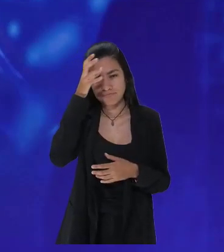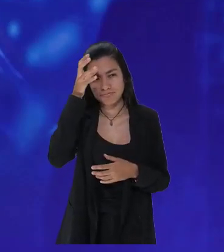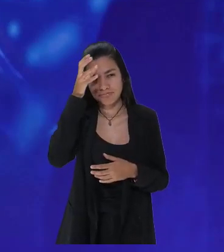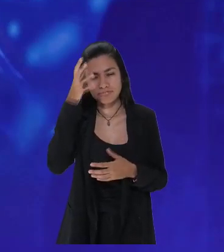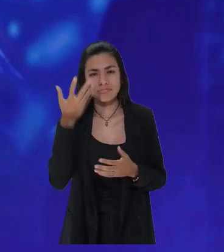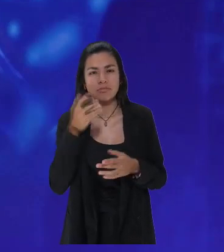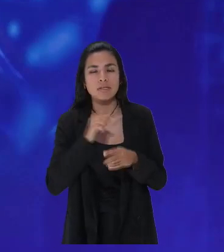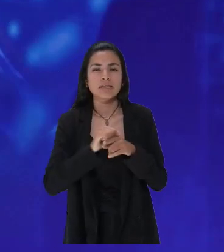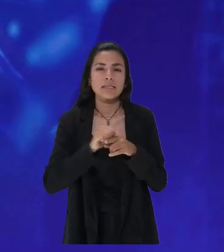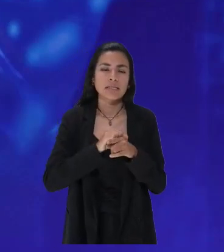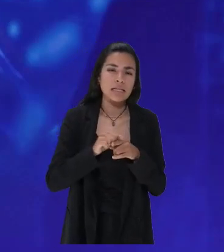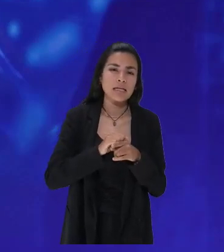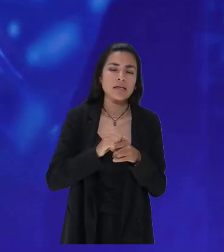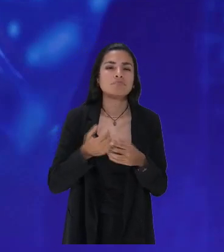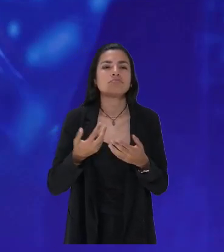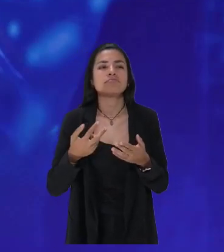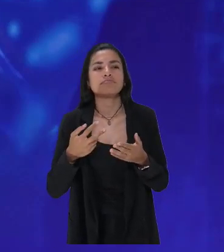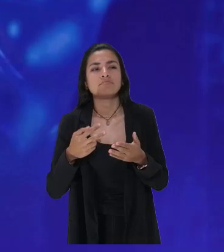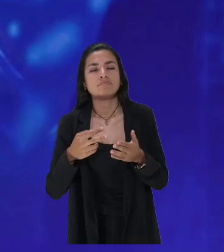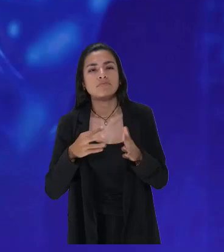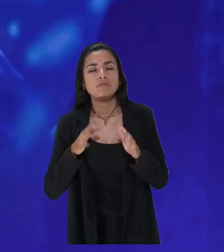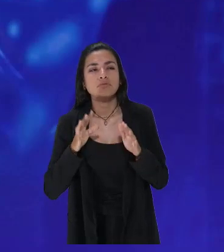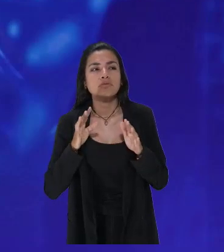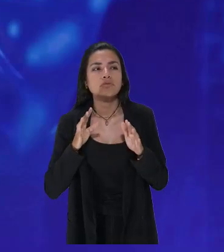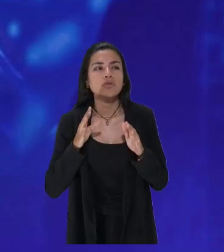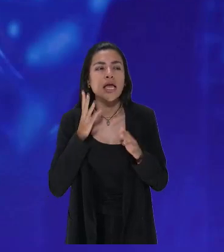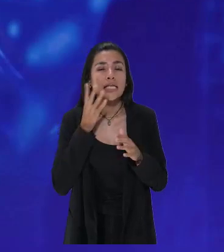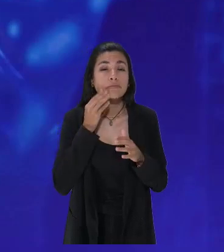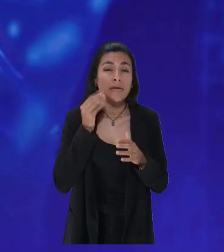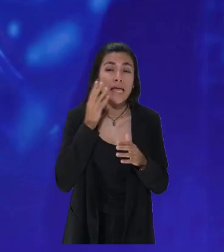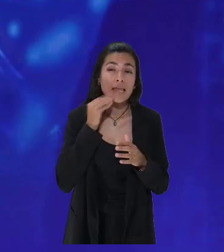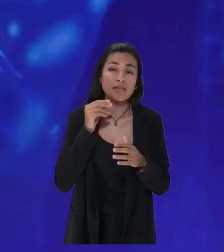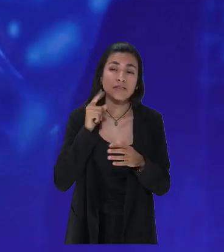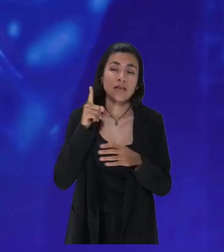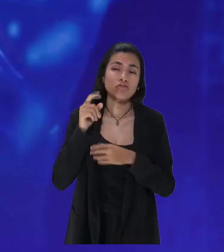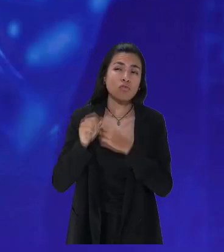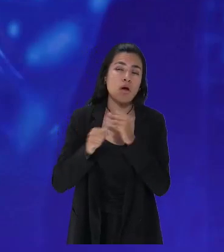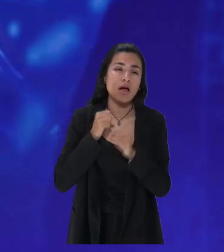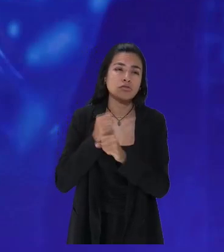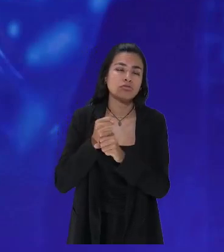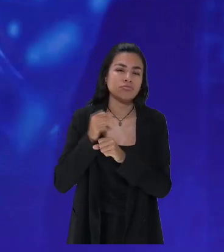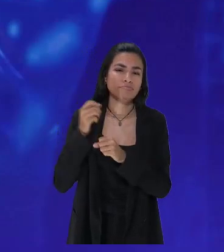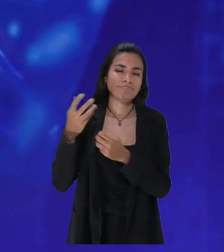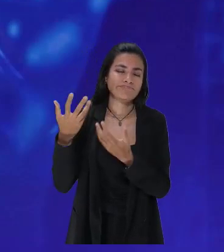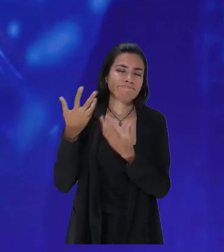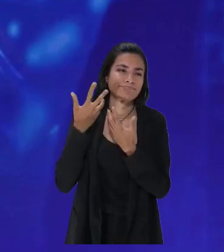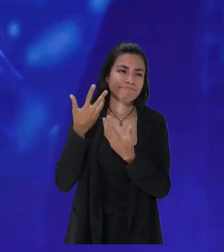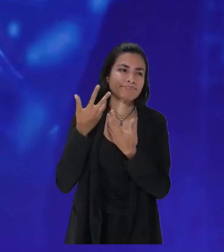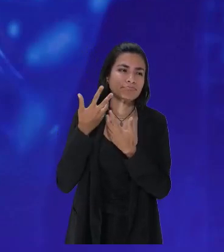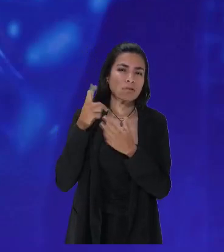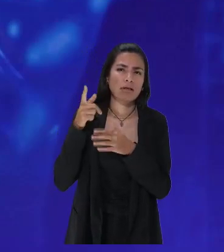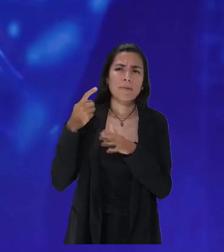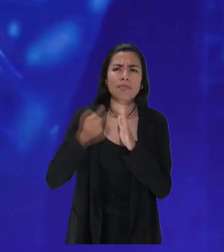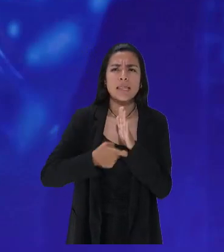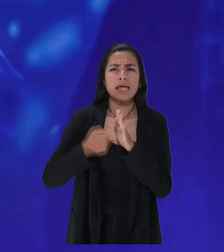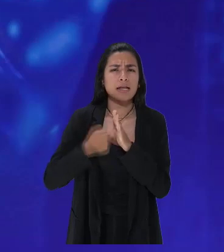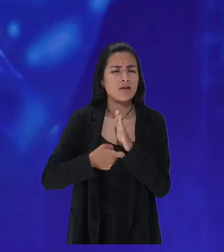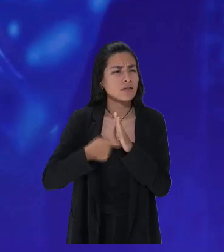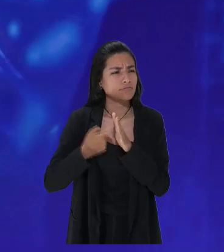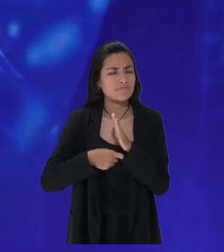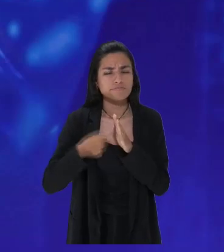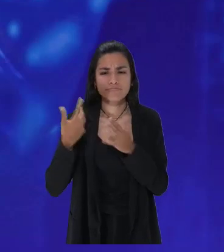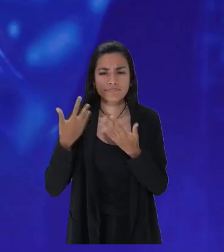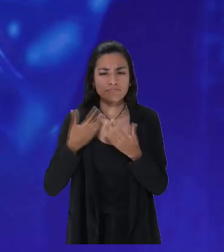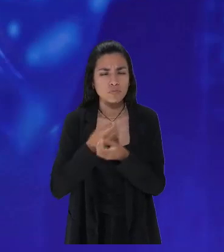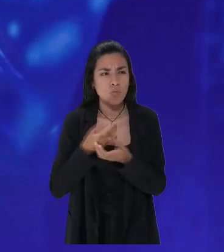y vas a aprender de los años de experiencia que ha tenido ese cirujano a lo largo de su vida en cometer muchos errores. Ya ha hecho una curva